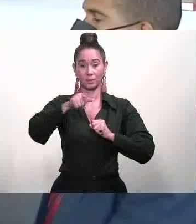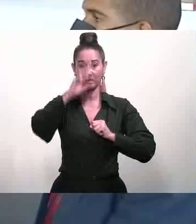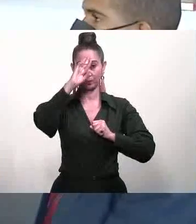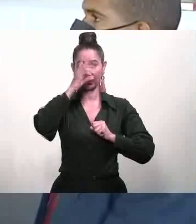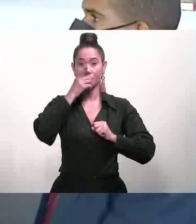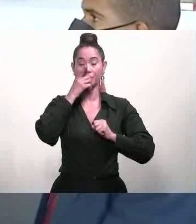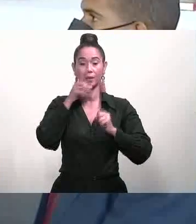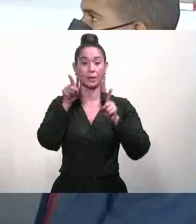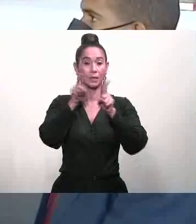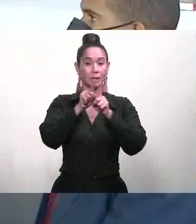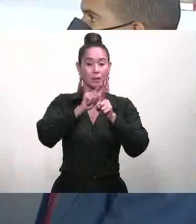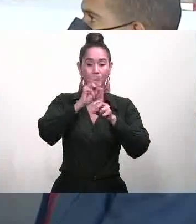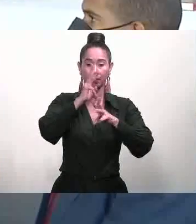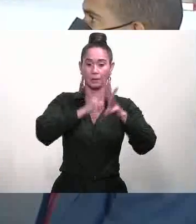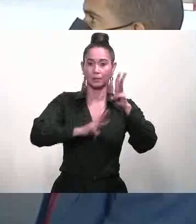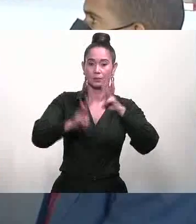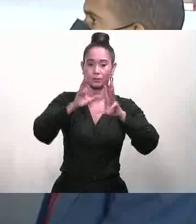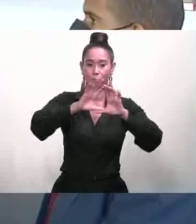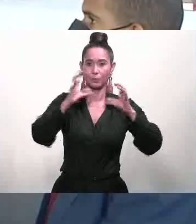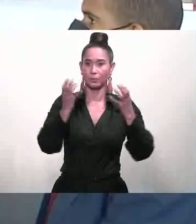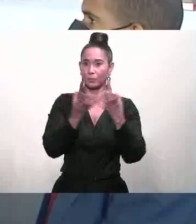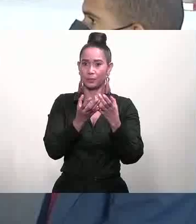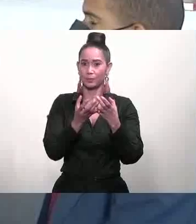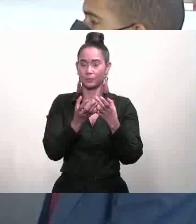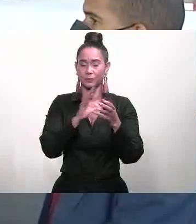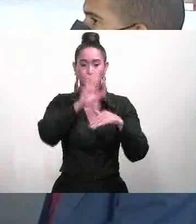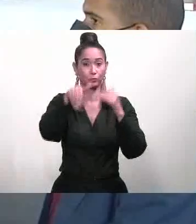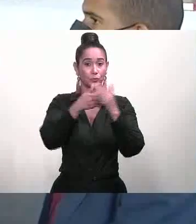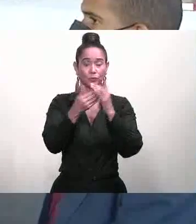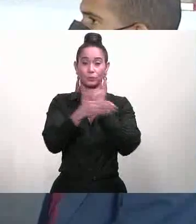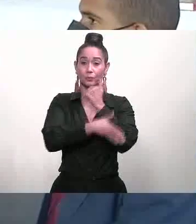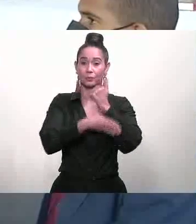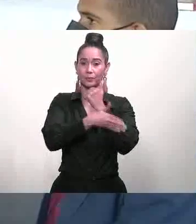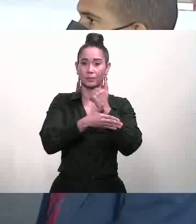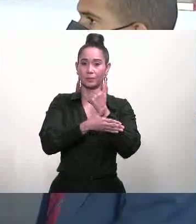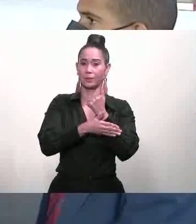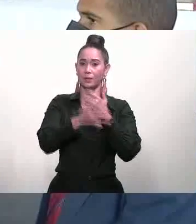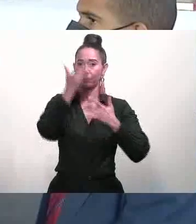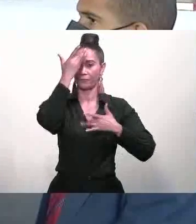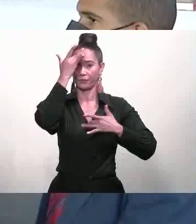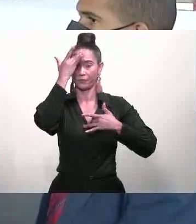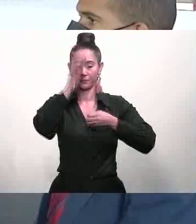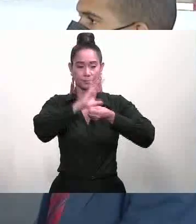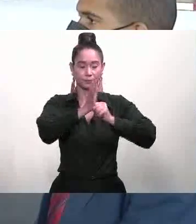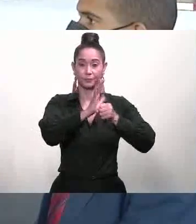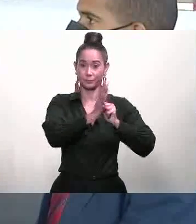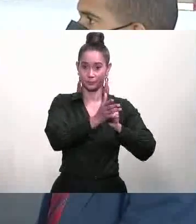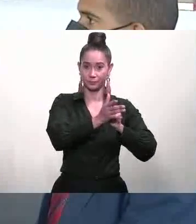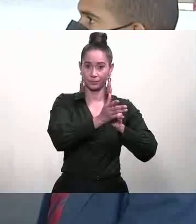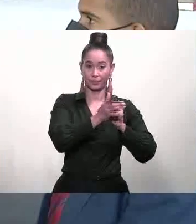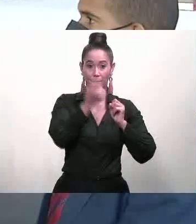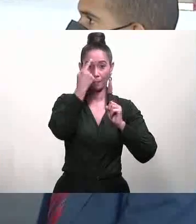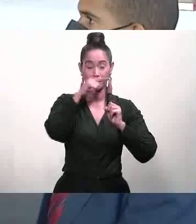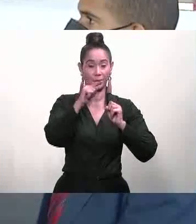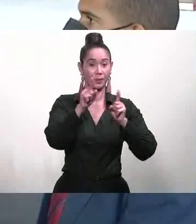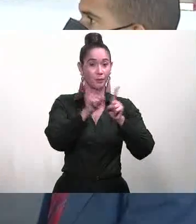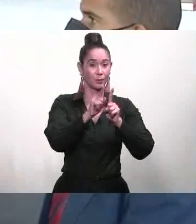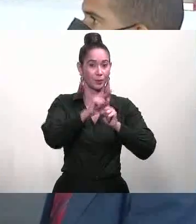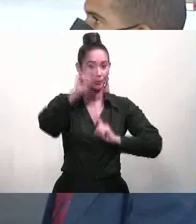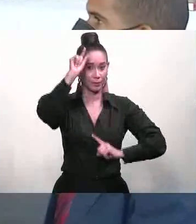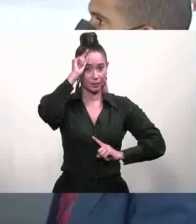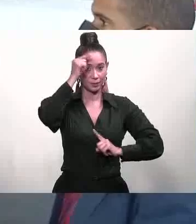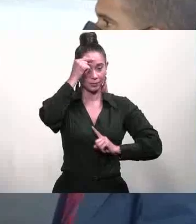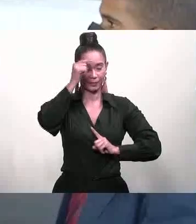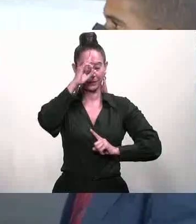República Dominicana, una pandemia que ha tocado todos los países del mundo. Y el gobierno de la República Dominicana le hace